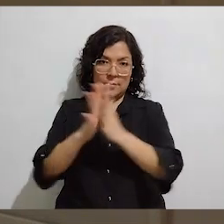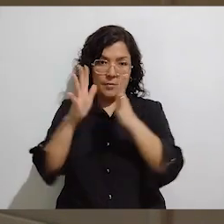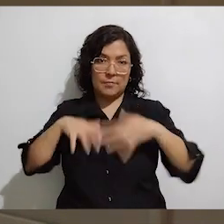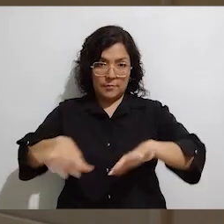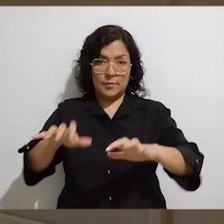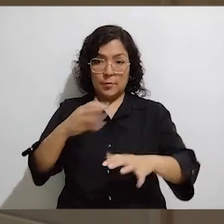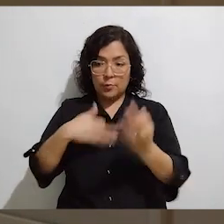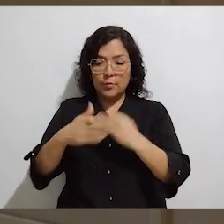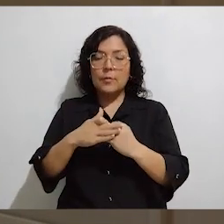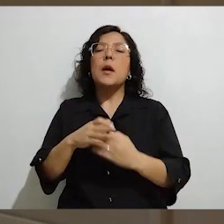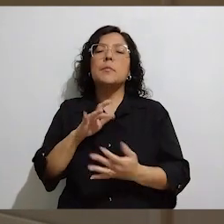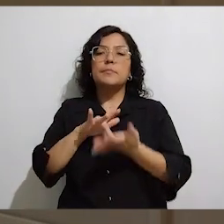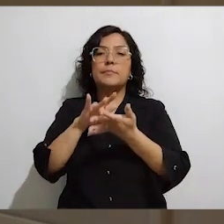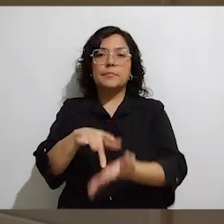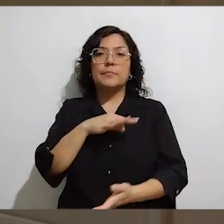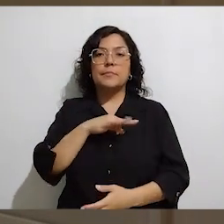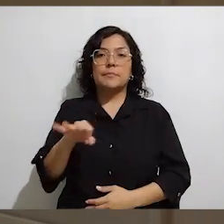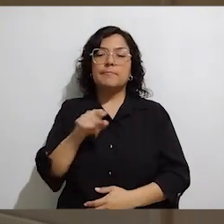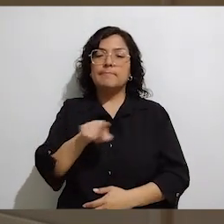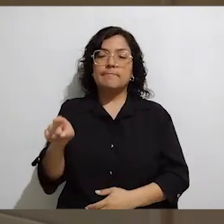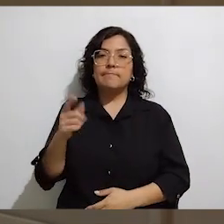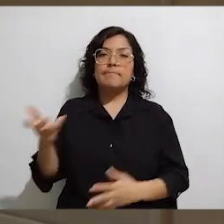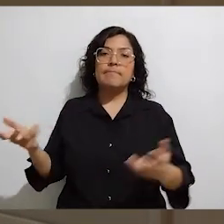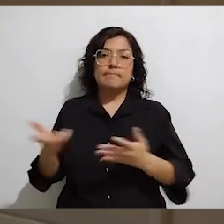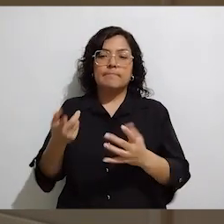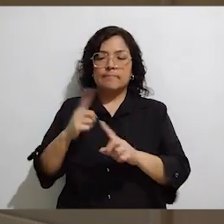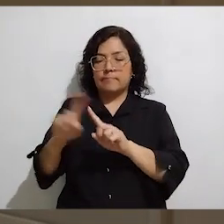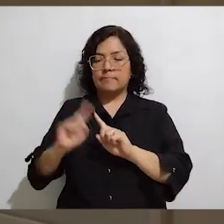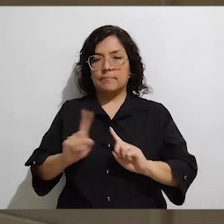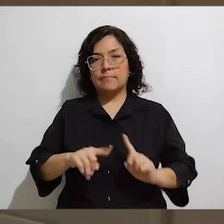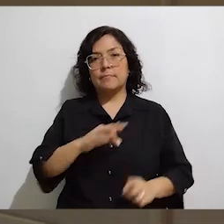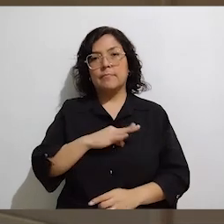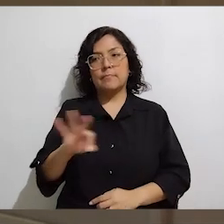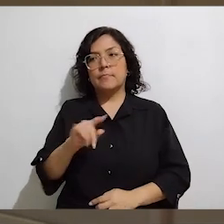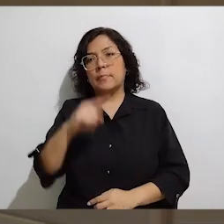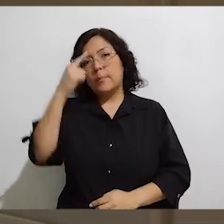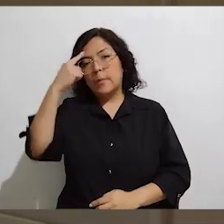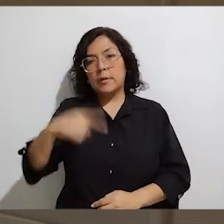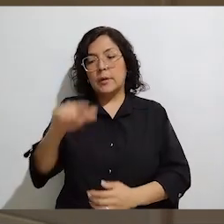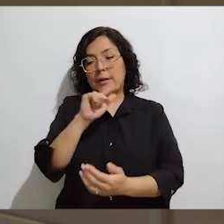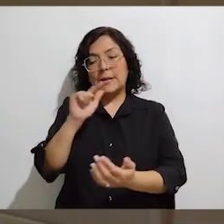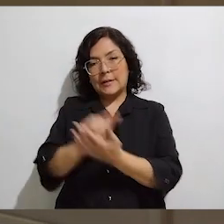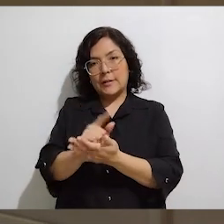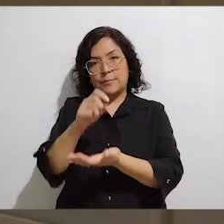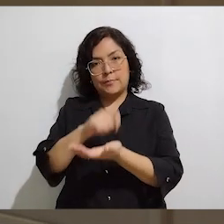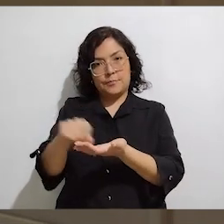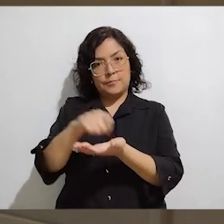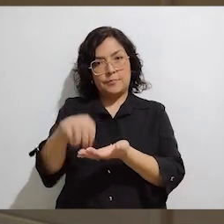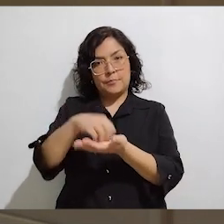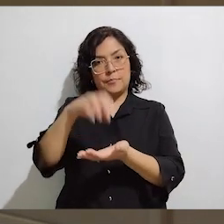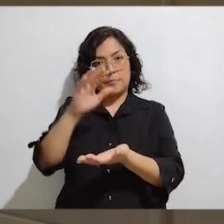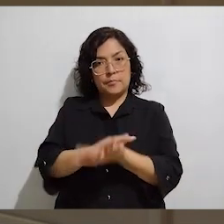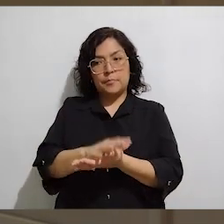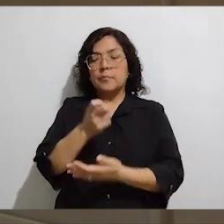de actos de la administración pública, respecto de la forma en la cual se crean leyes, es decir, es un